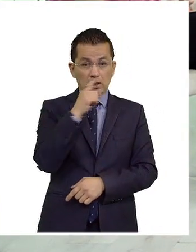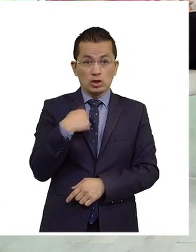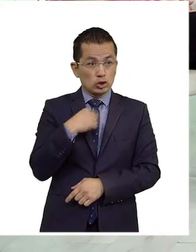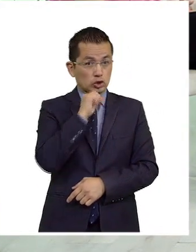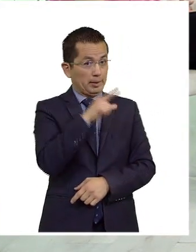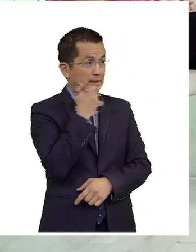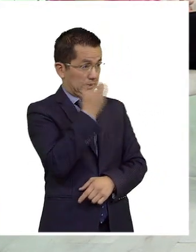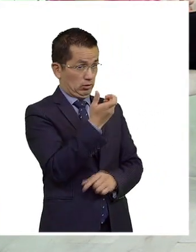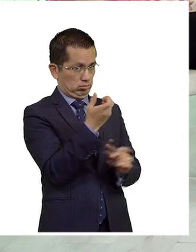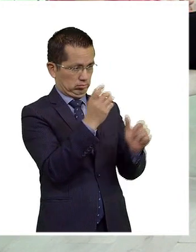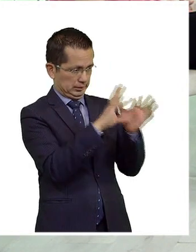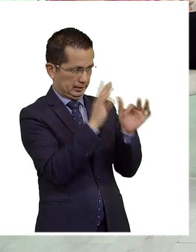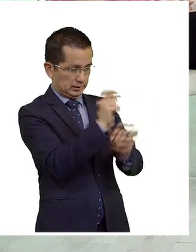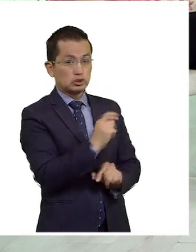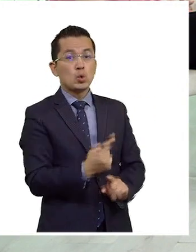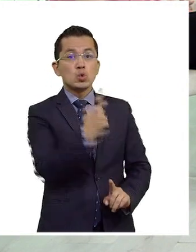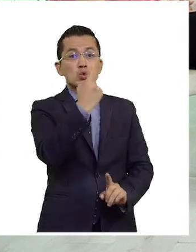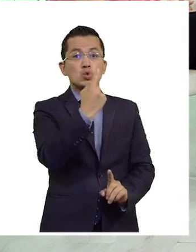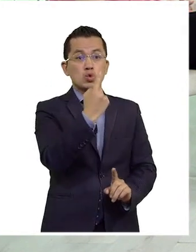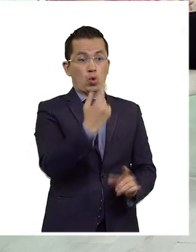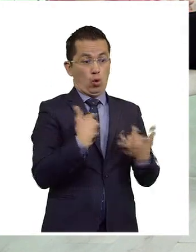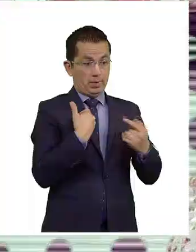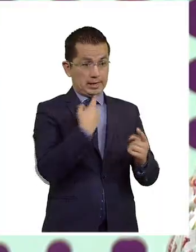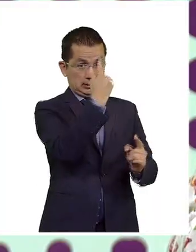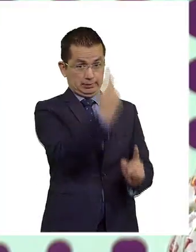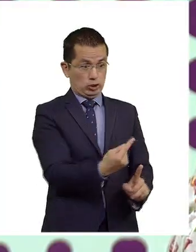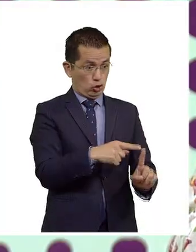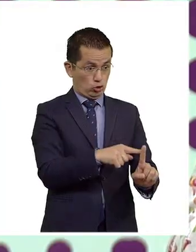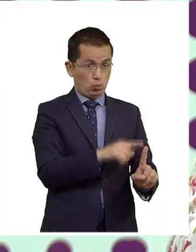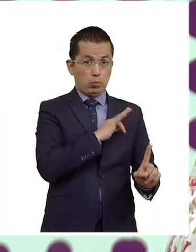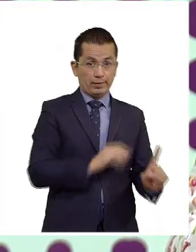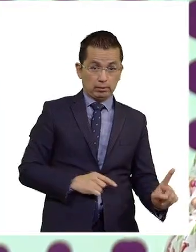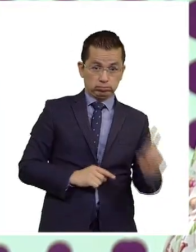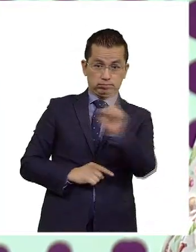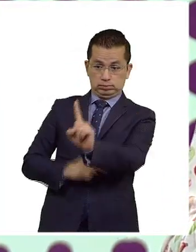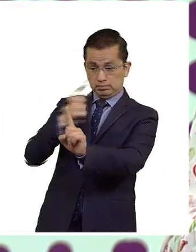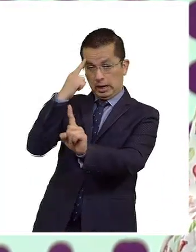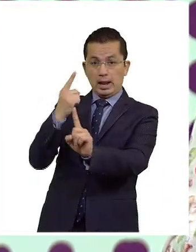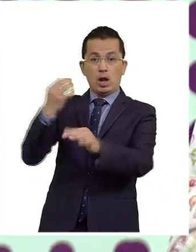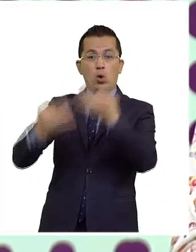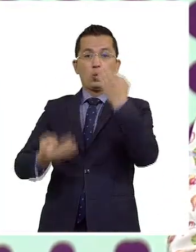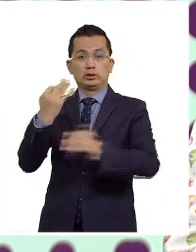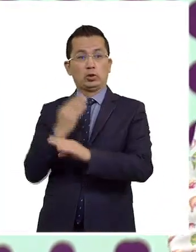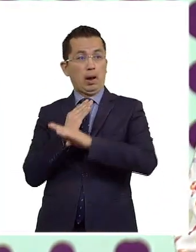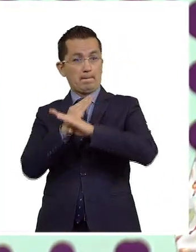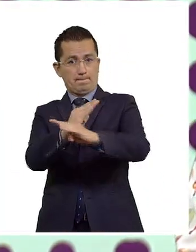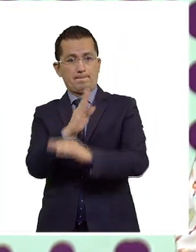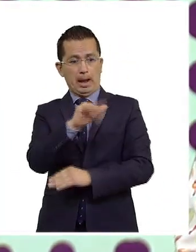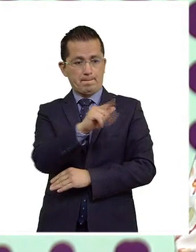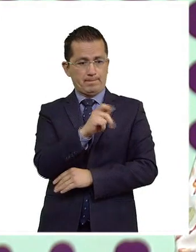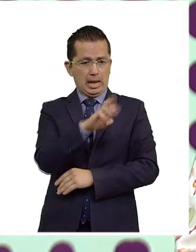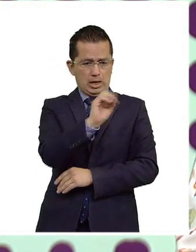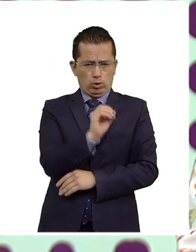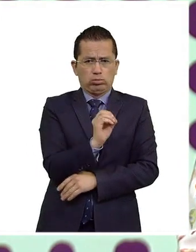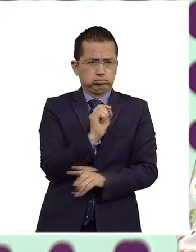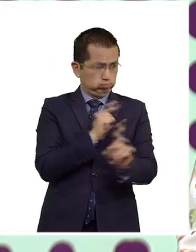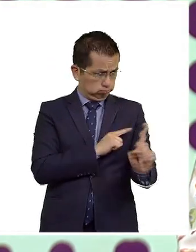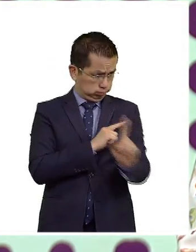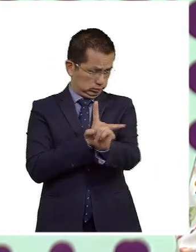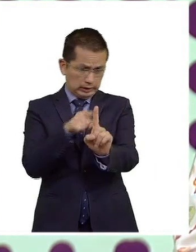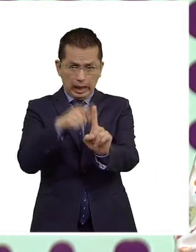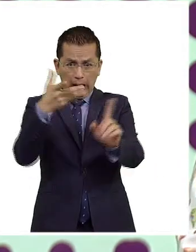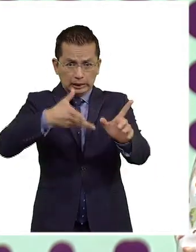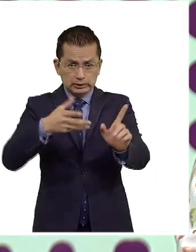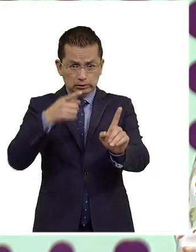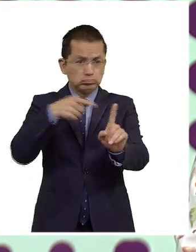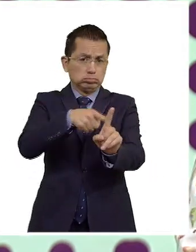representarse a sí mismo en un juicio de amparo, ¿por qué no va a poder acceder a el cambio de identidad en un proceso